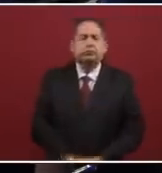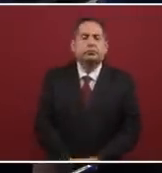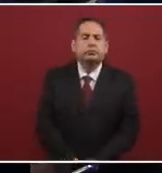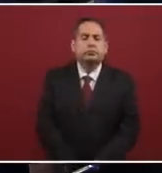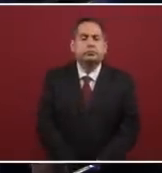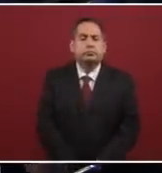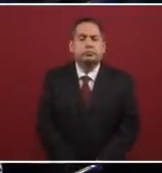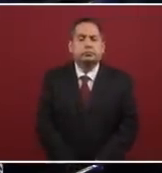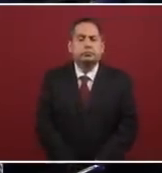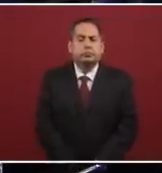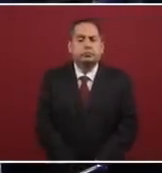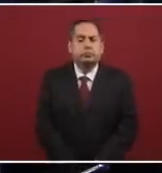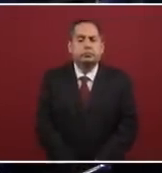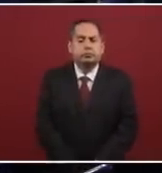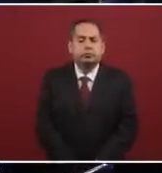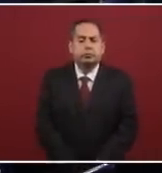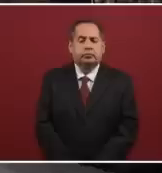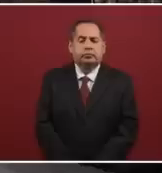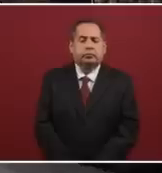A ver.